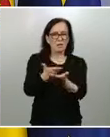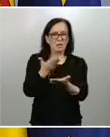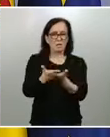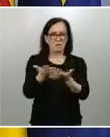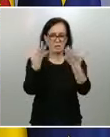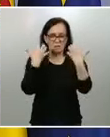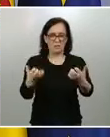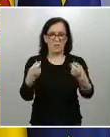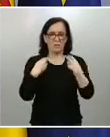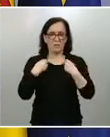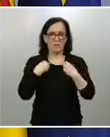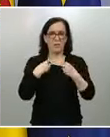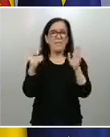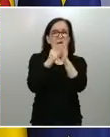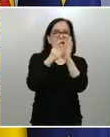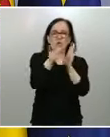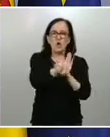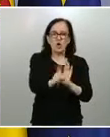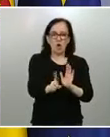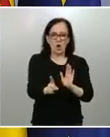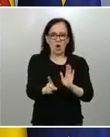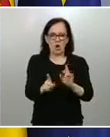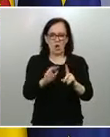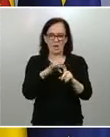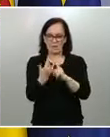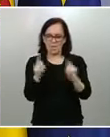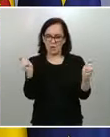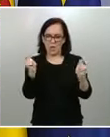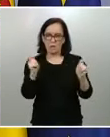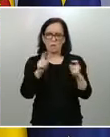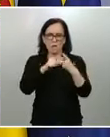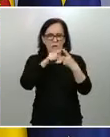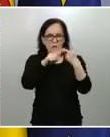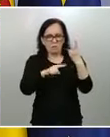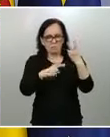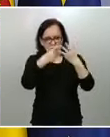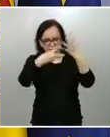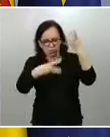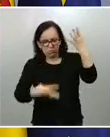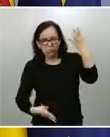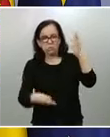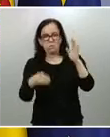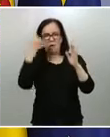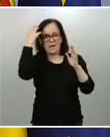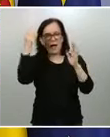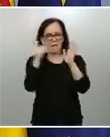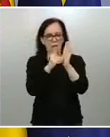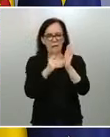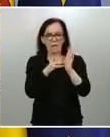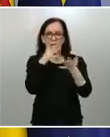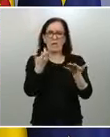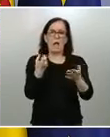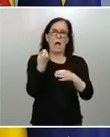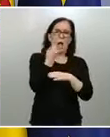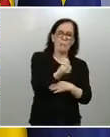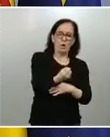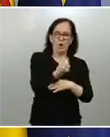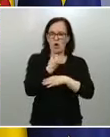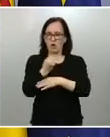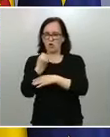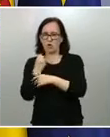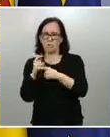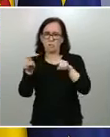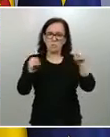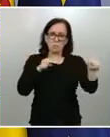del estado del arma no todos los reales decretos con los apoyos de unos o de otros está sacando adelante todas las